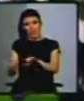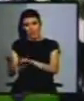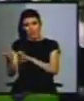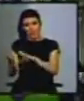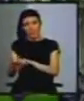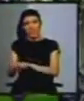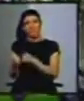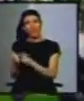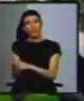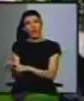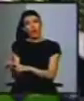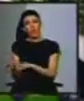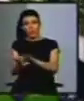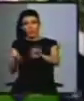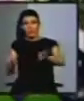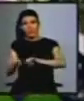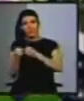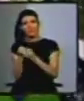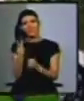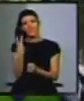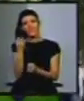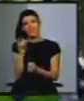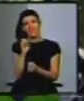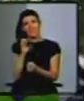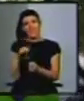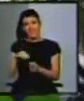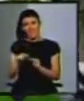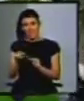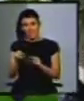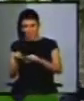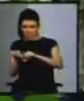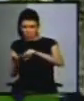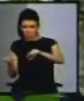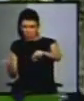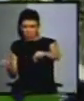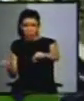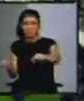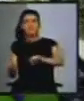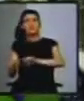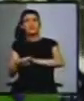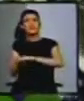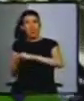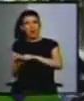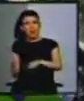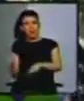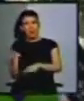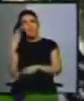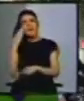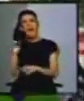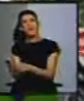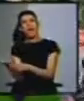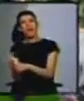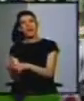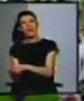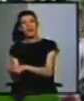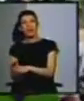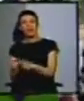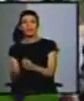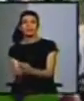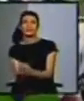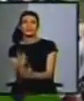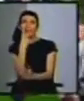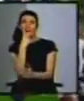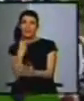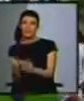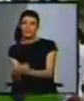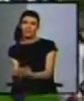maquinaria. Era una tubería de 20 centímetros, lo que produjo una gran emanación de gas natural, lo